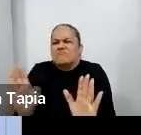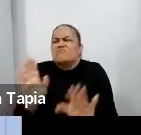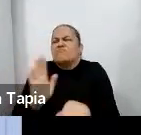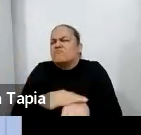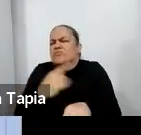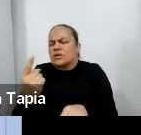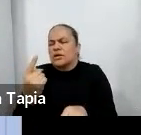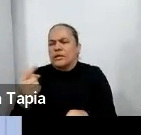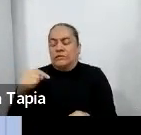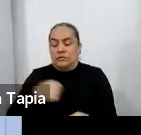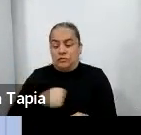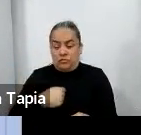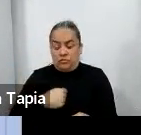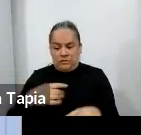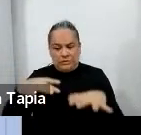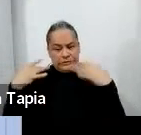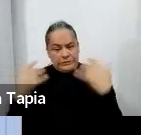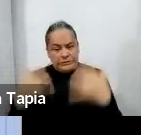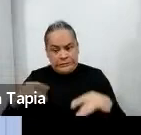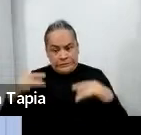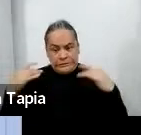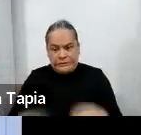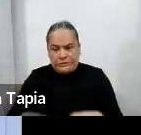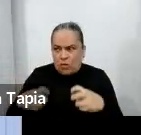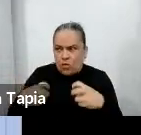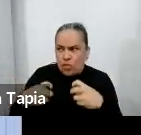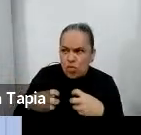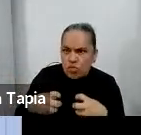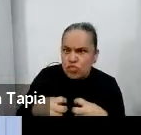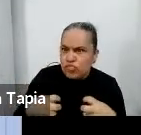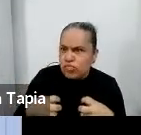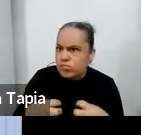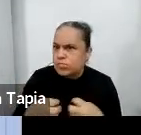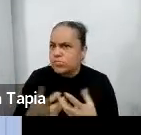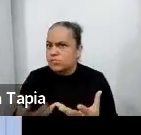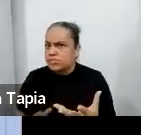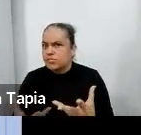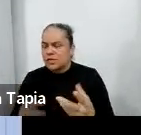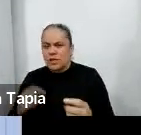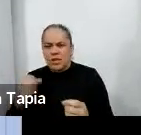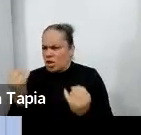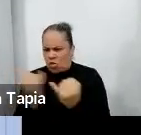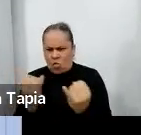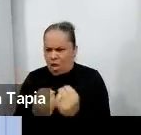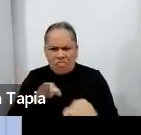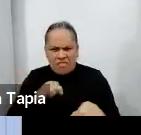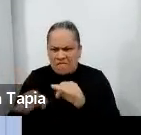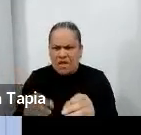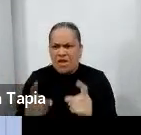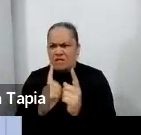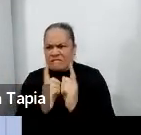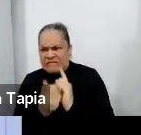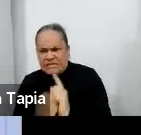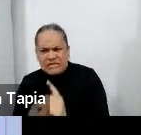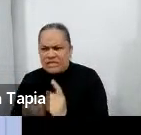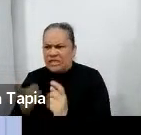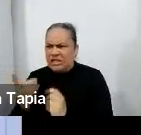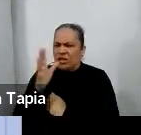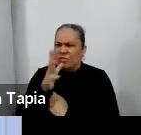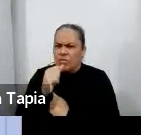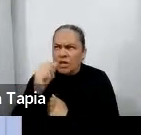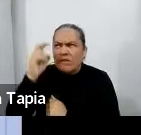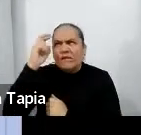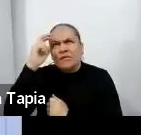En ocasiones también tenemos trabajadores que están con depresión, trastornos del sueño, síndrome de burnout,